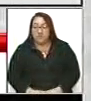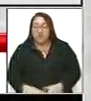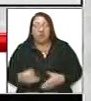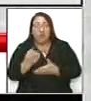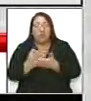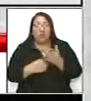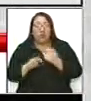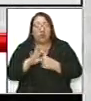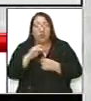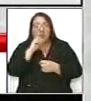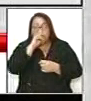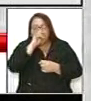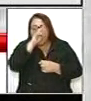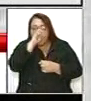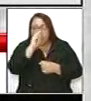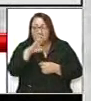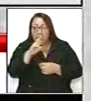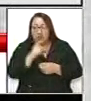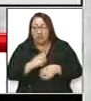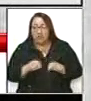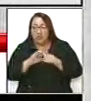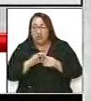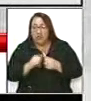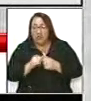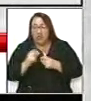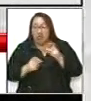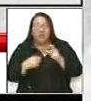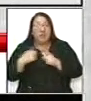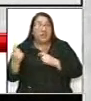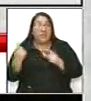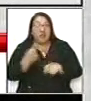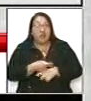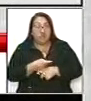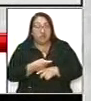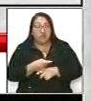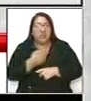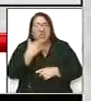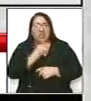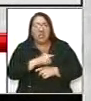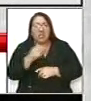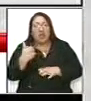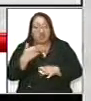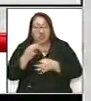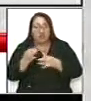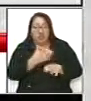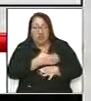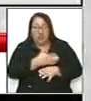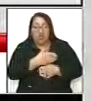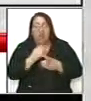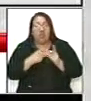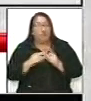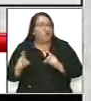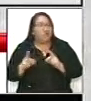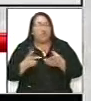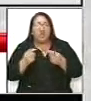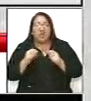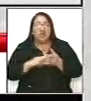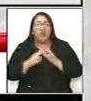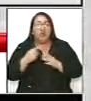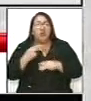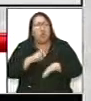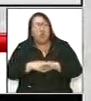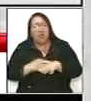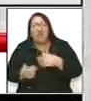señala: la medida aplicada respecto de los demandantes es justamente la anteriormente enunciada, pues no se trata de un indulto